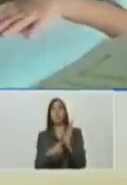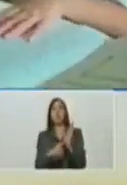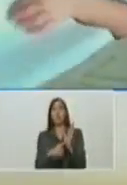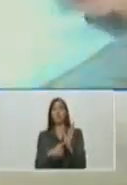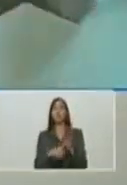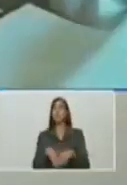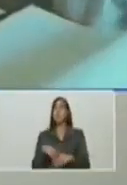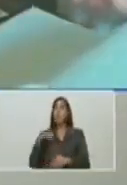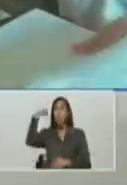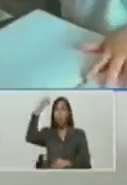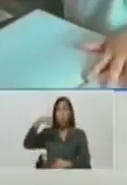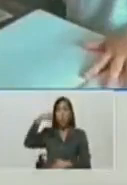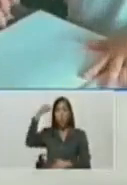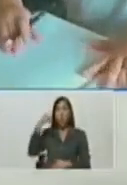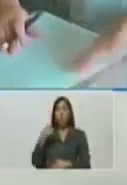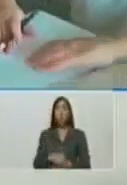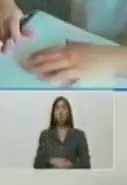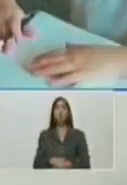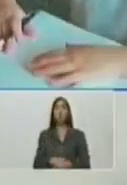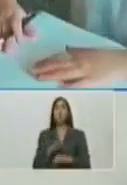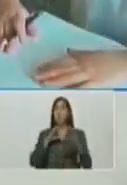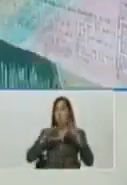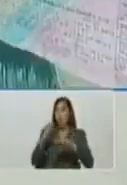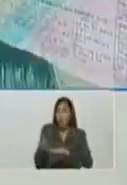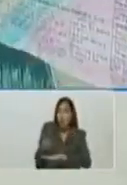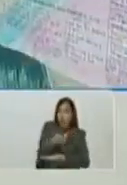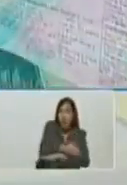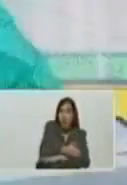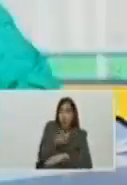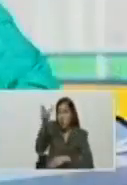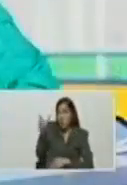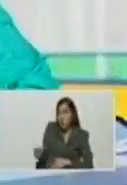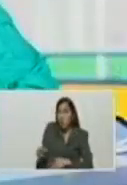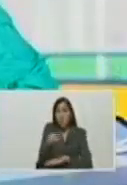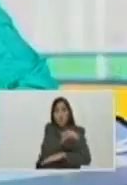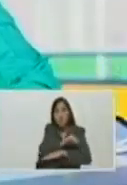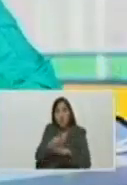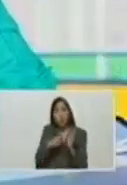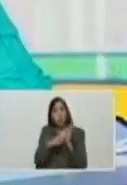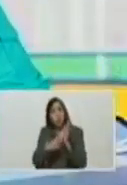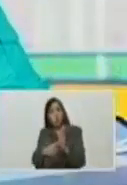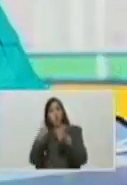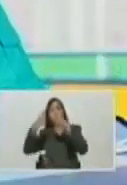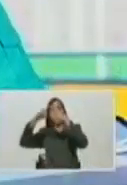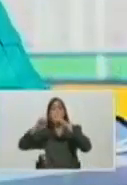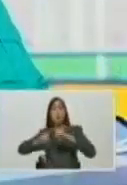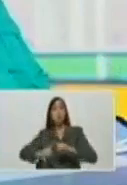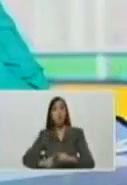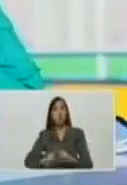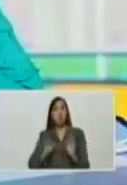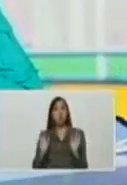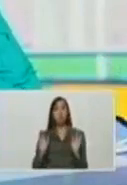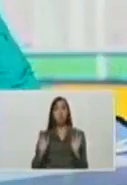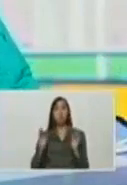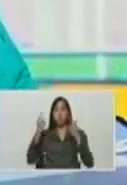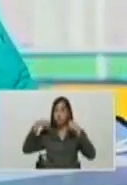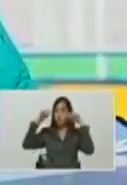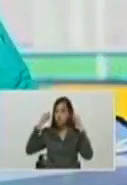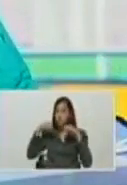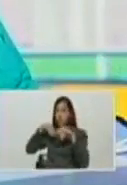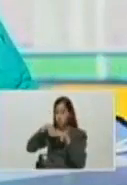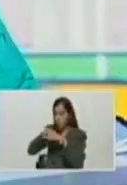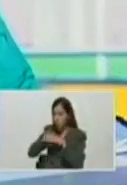un video, pero yo quiero conversadito que nuestra ministra nos presente los datos. Se quita su tapabocas seguro